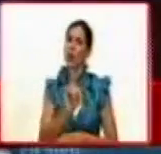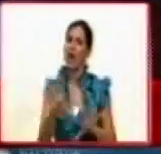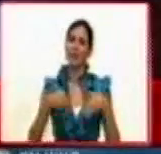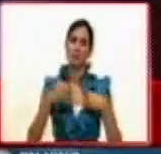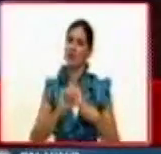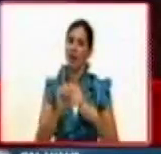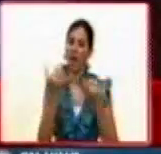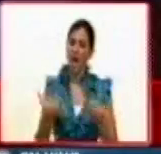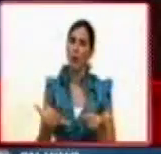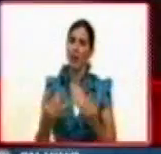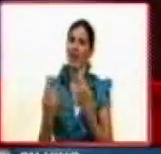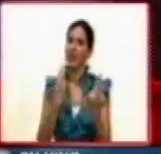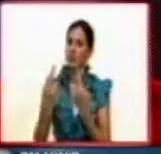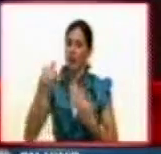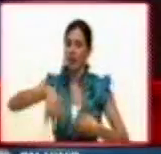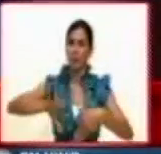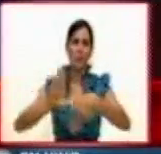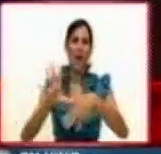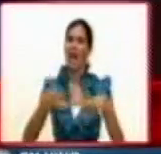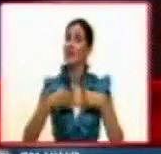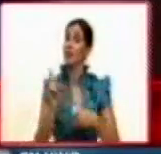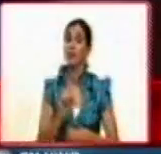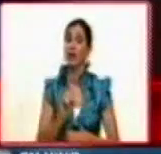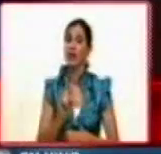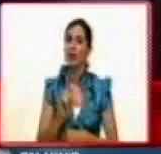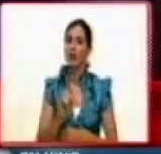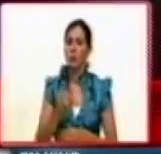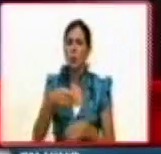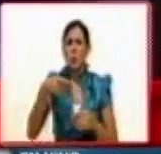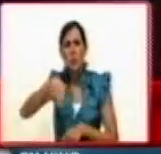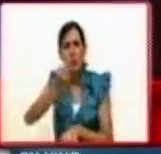en las relaciones interamericanas. El camino para